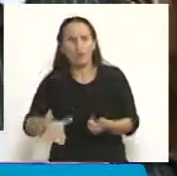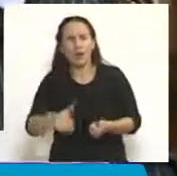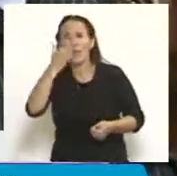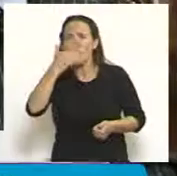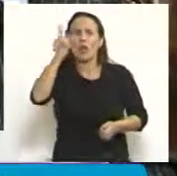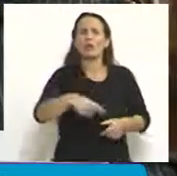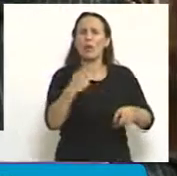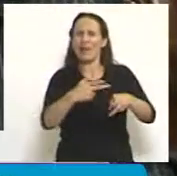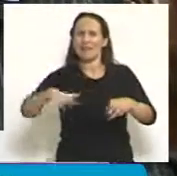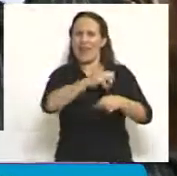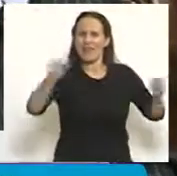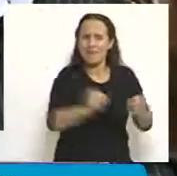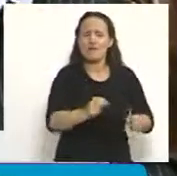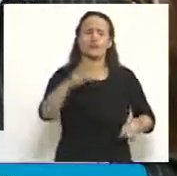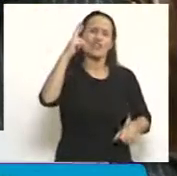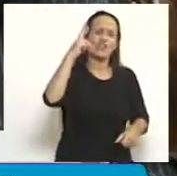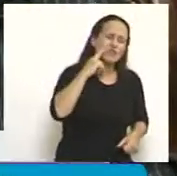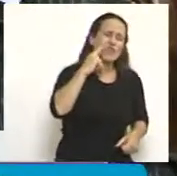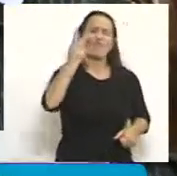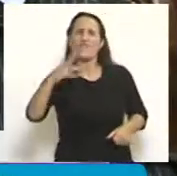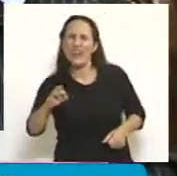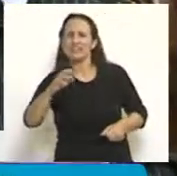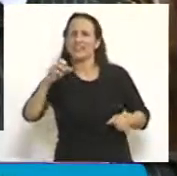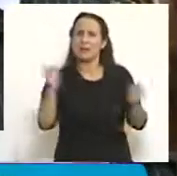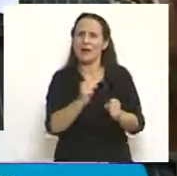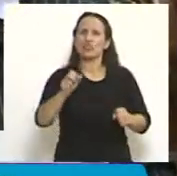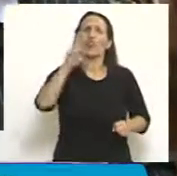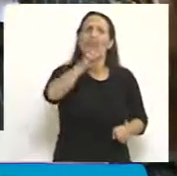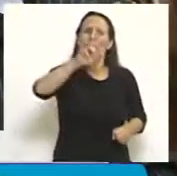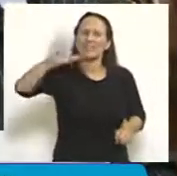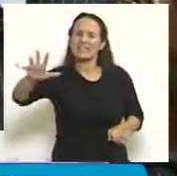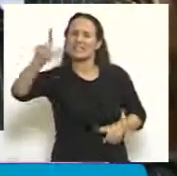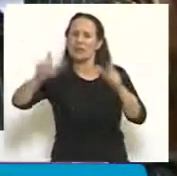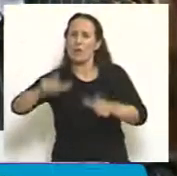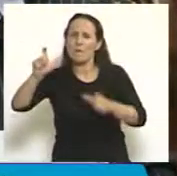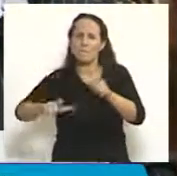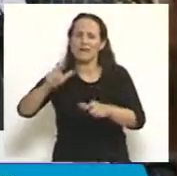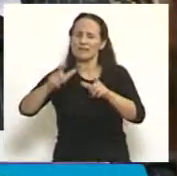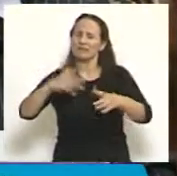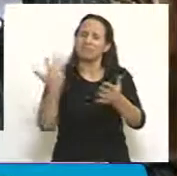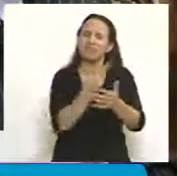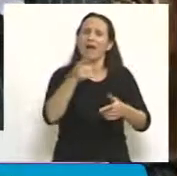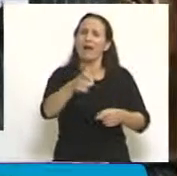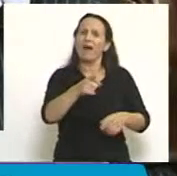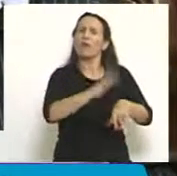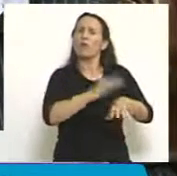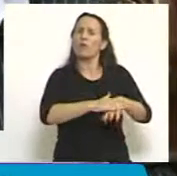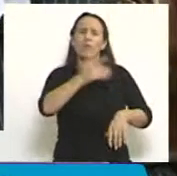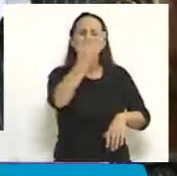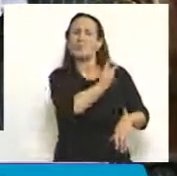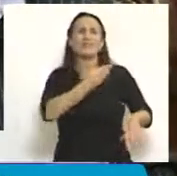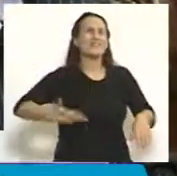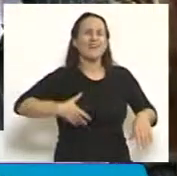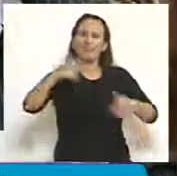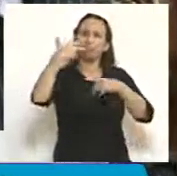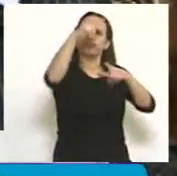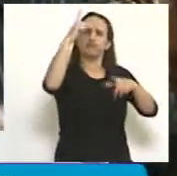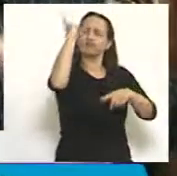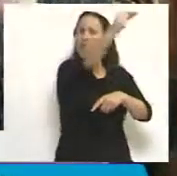las declaraciones que he visto, lo que puedo decir es que no hay grandes diferencias,